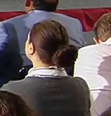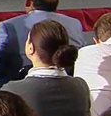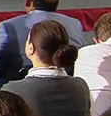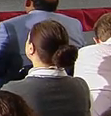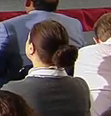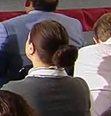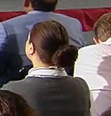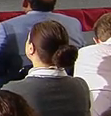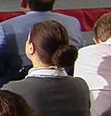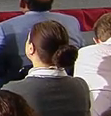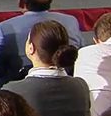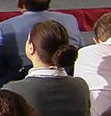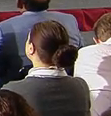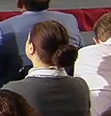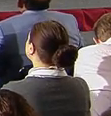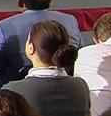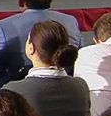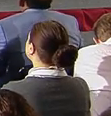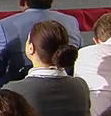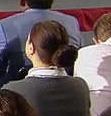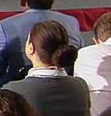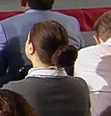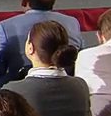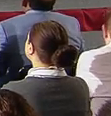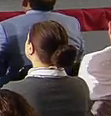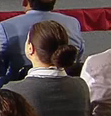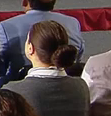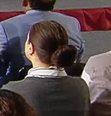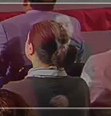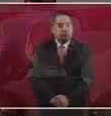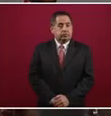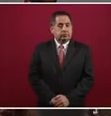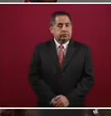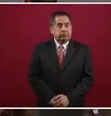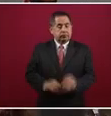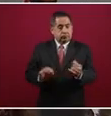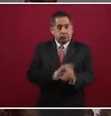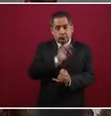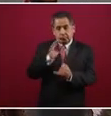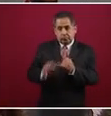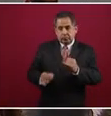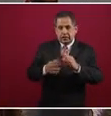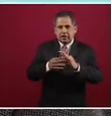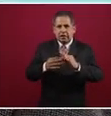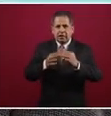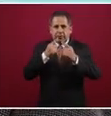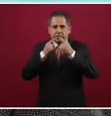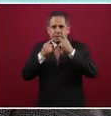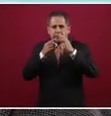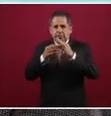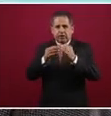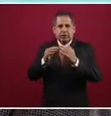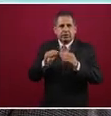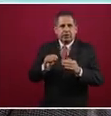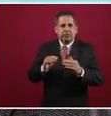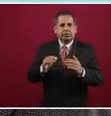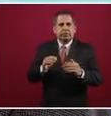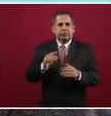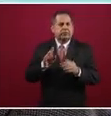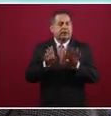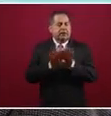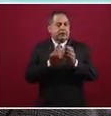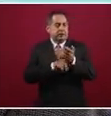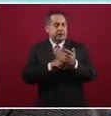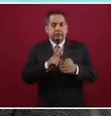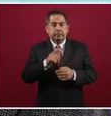anterior y finalmente y eso se ha discutido también con el gabinete de seguridad se comisiona a la unidad